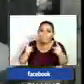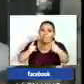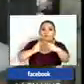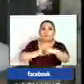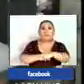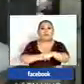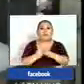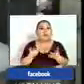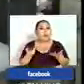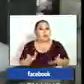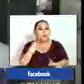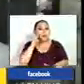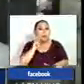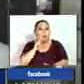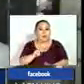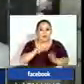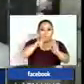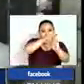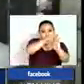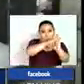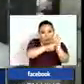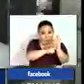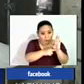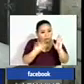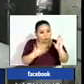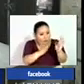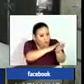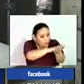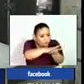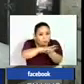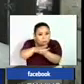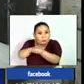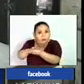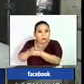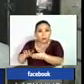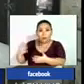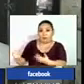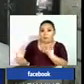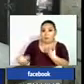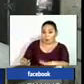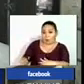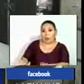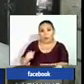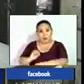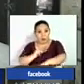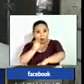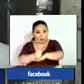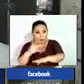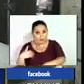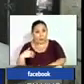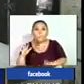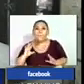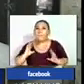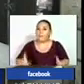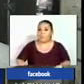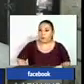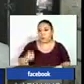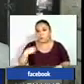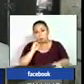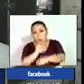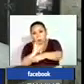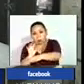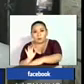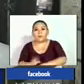tratado de tomar todas las medidas de sanitización que tenemos, todas las que el gobierno ha implantado, ¿verdad? Y cuando vamos a entregar también un